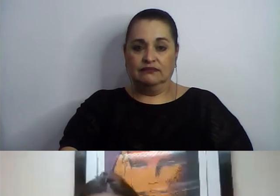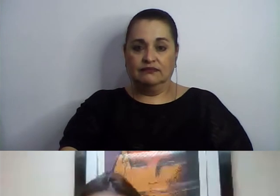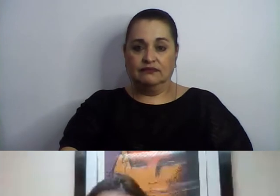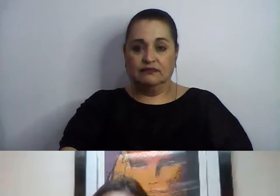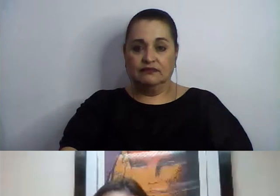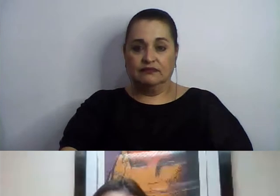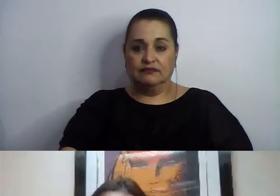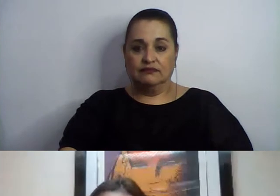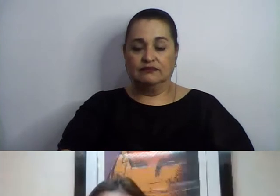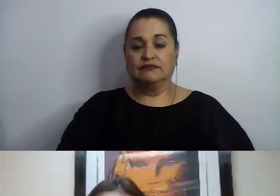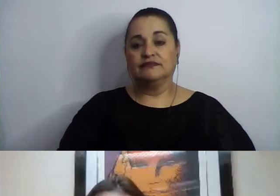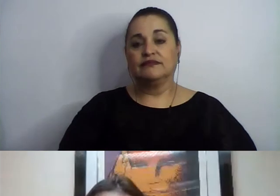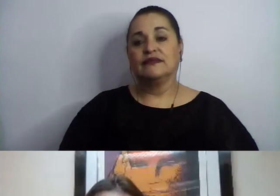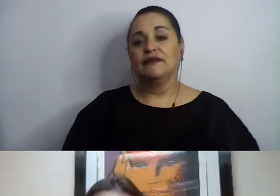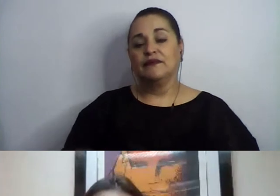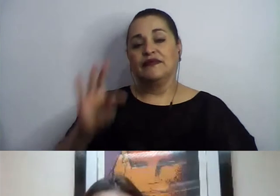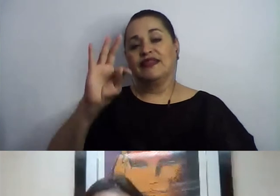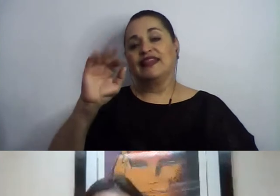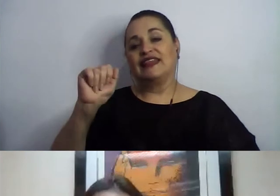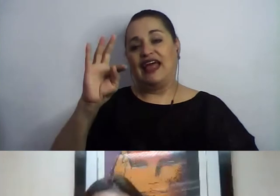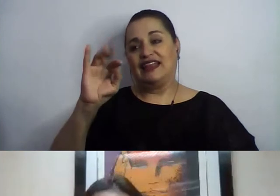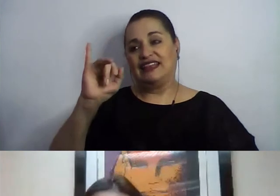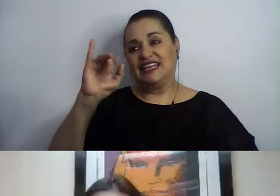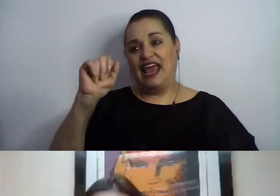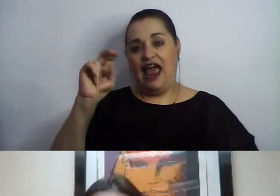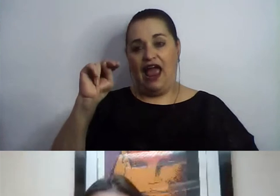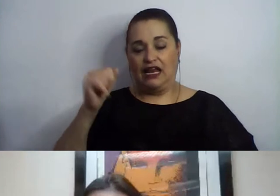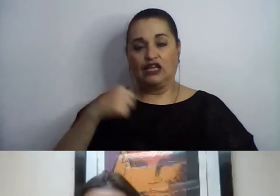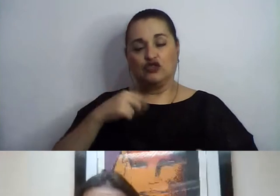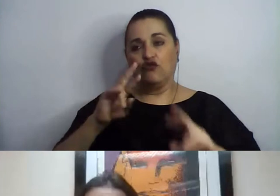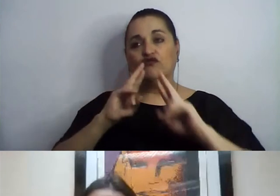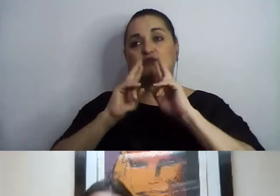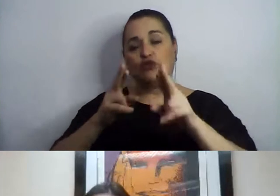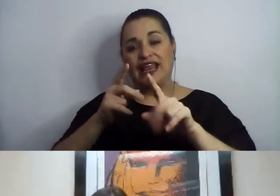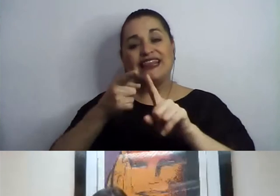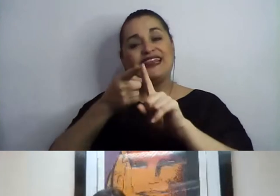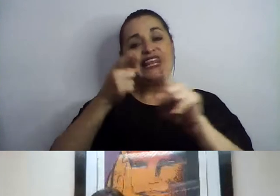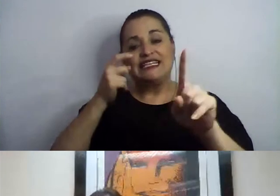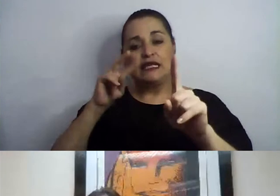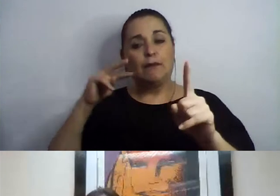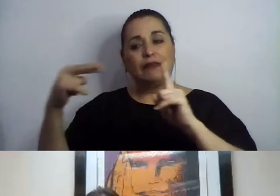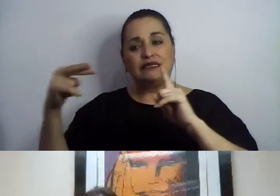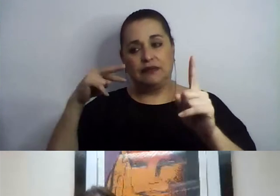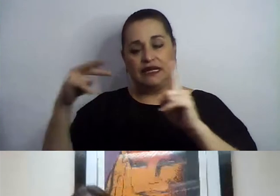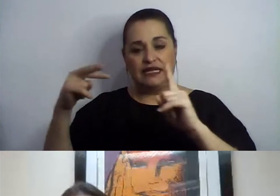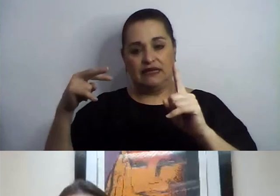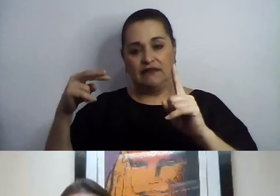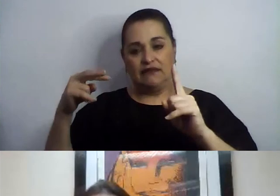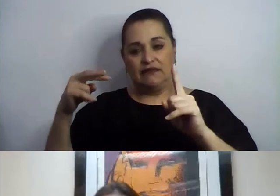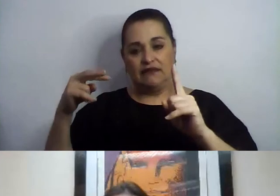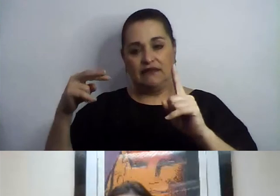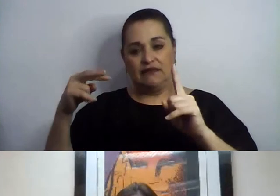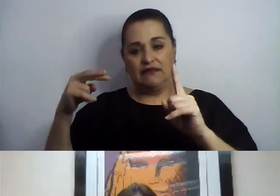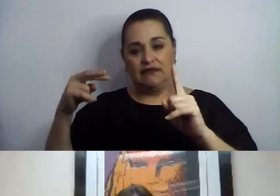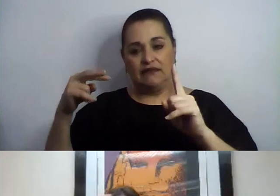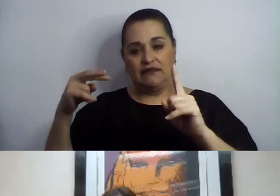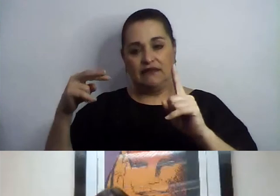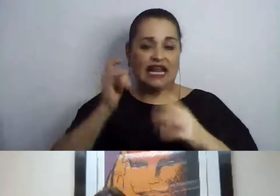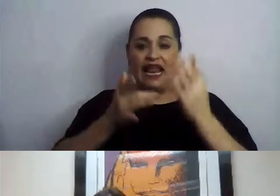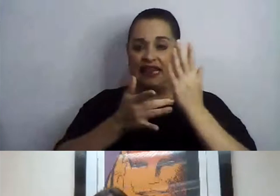bien doña Tatiana yo tal vez le respondería a un Ovidio desde la perspectiva nuestra como Secretaría Técnica en